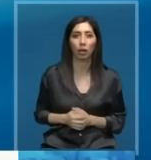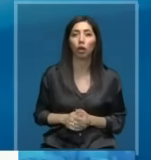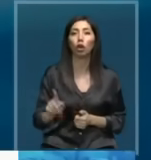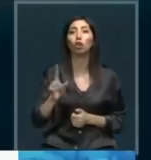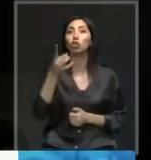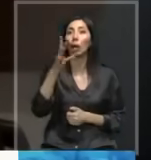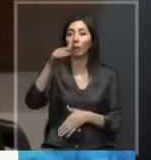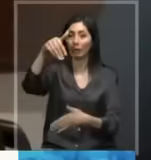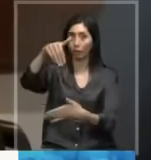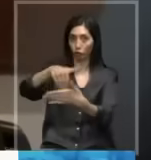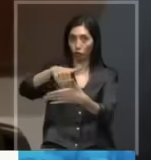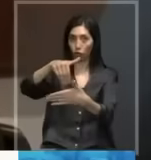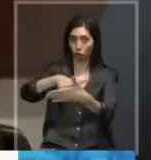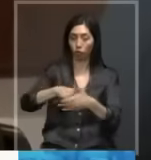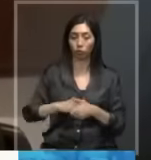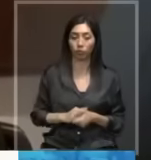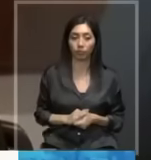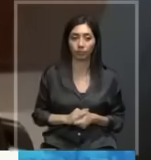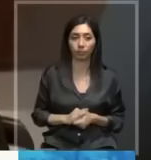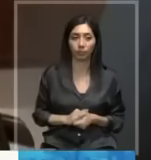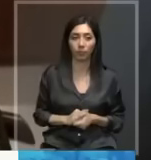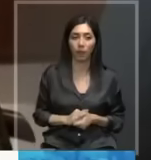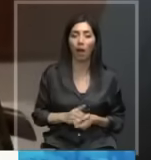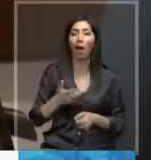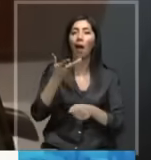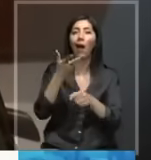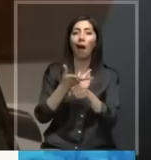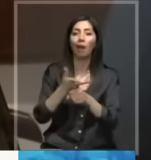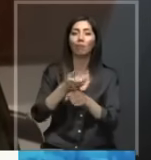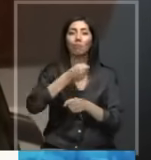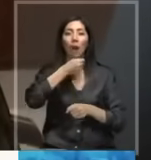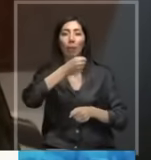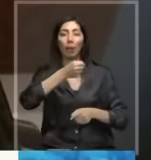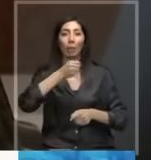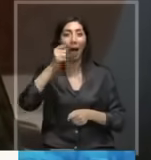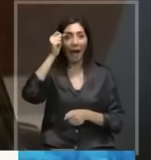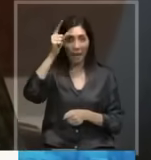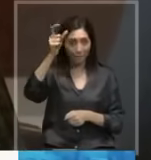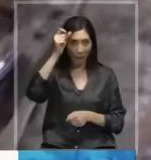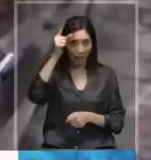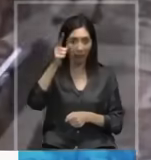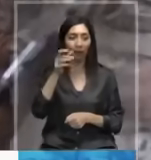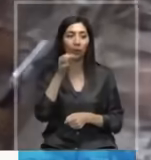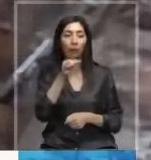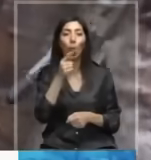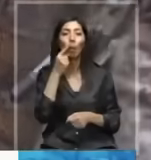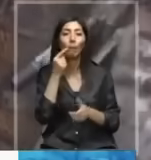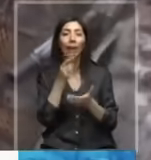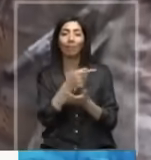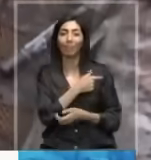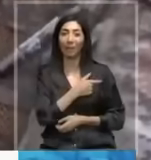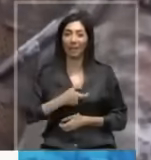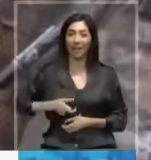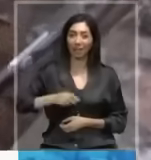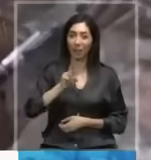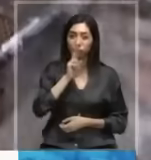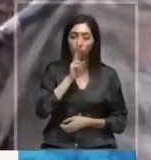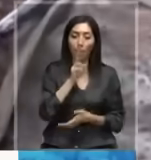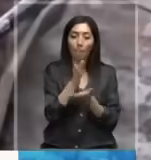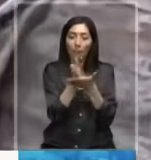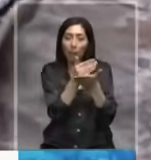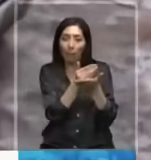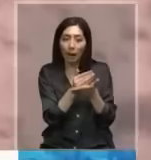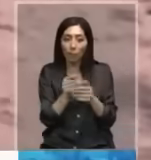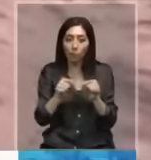urnas. Según un prestigioso medio alemán, Vladimir Putin prepara dentro de los próximos 18 meses